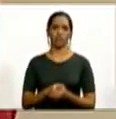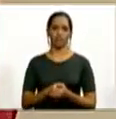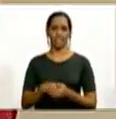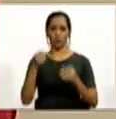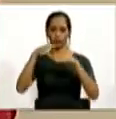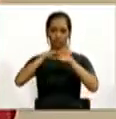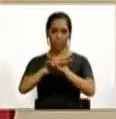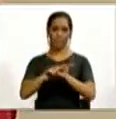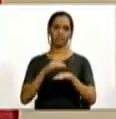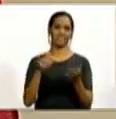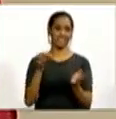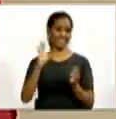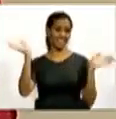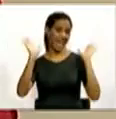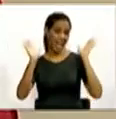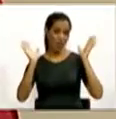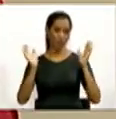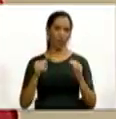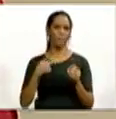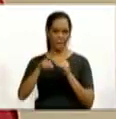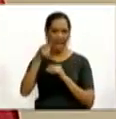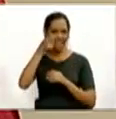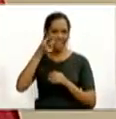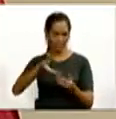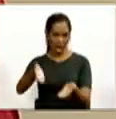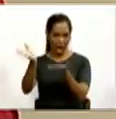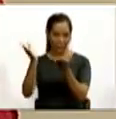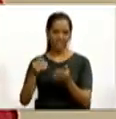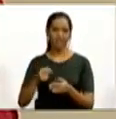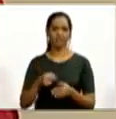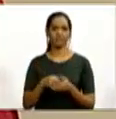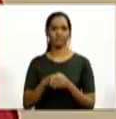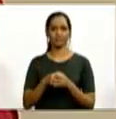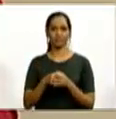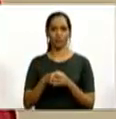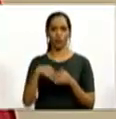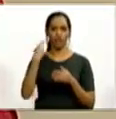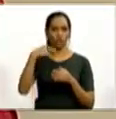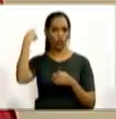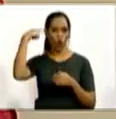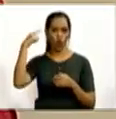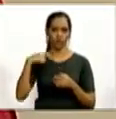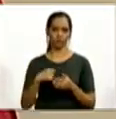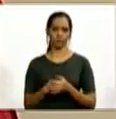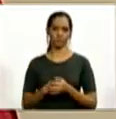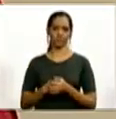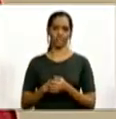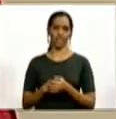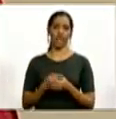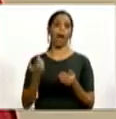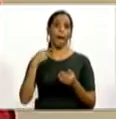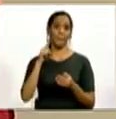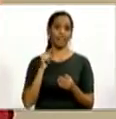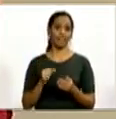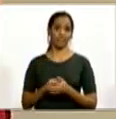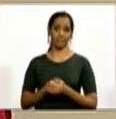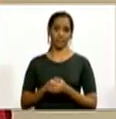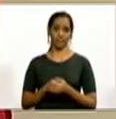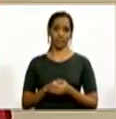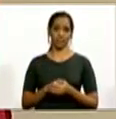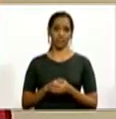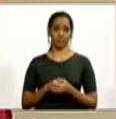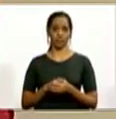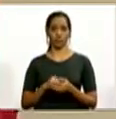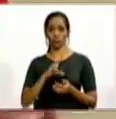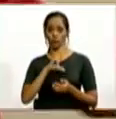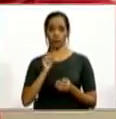como un loco. Saludos, Ceniciento. Andy va y me denuncia a mí en fiscalía con el otro loco. Ah, no, pero... Aparte que no le quiten el collarín